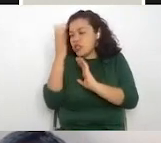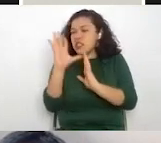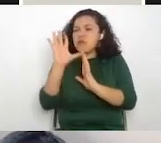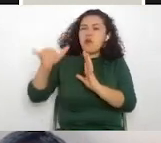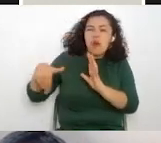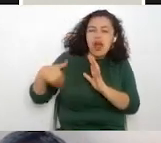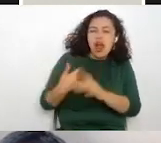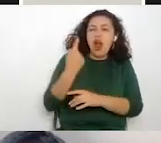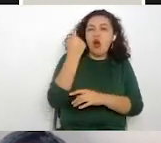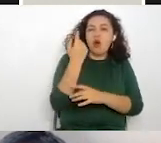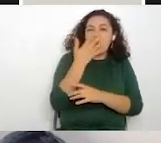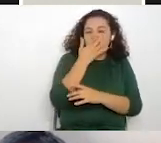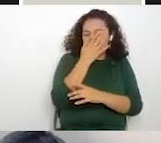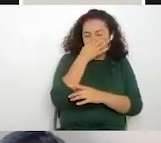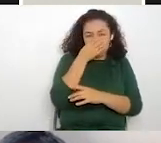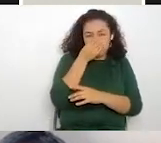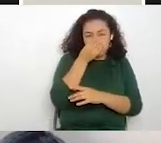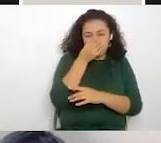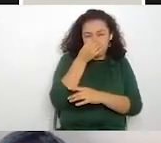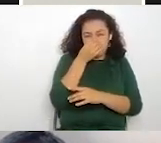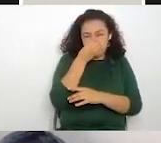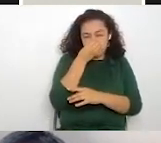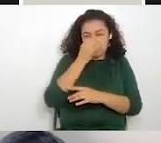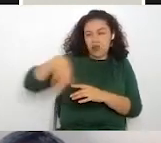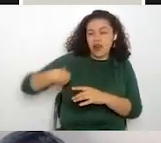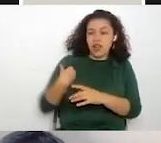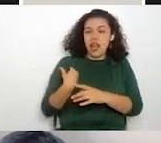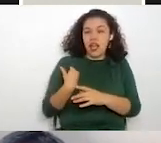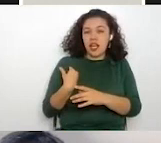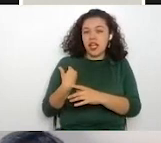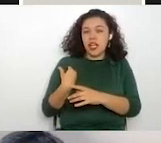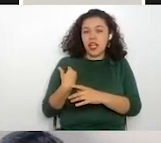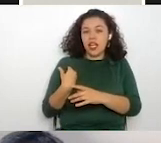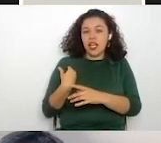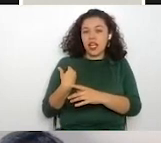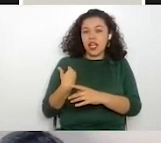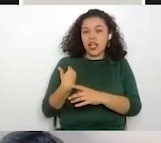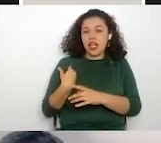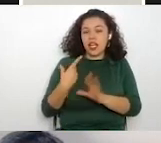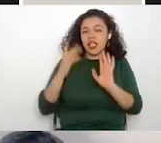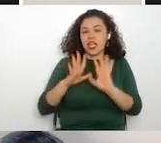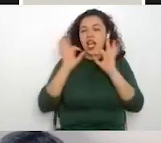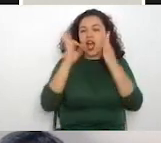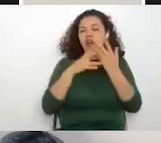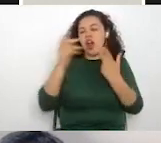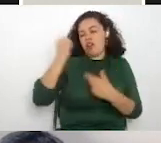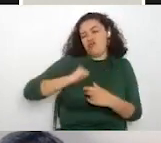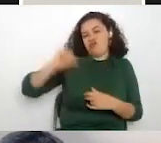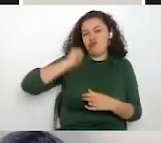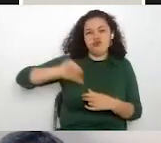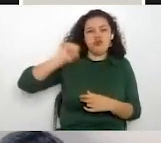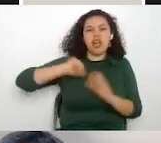Se conservan los documentos, las versiones que se conocen como versiones obsoletas, ¿no? o versiones ya